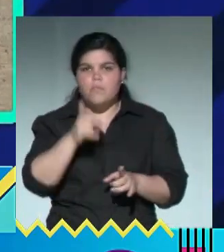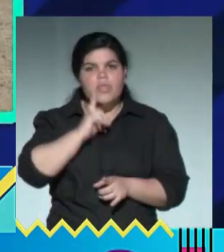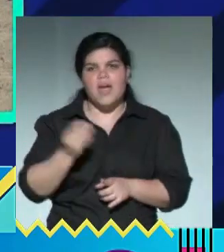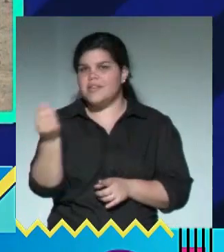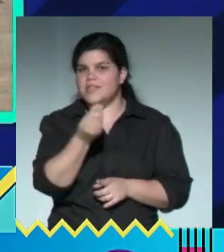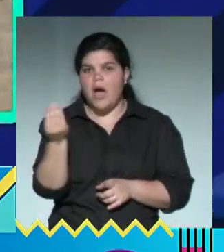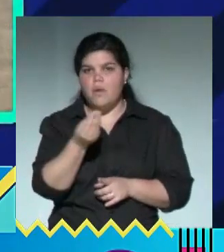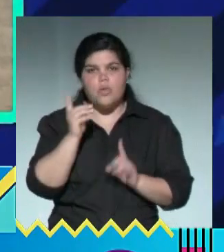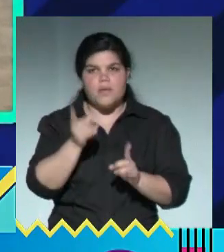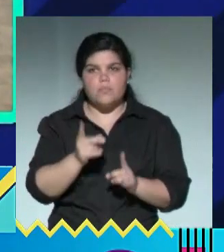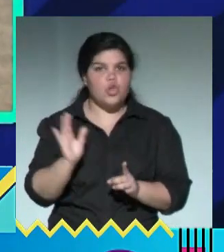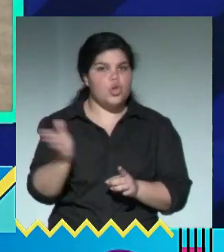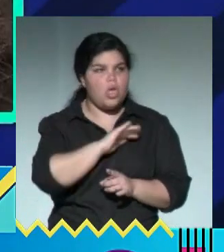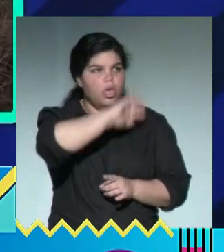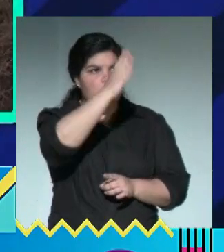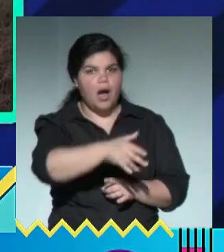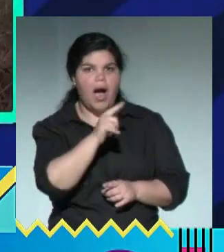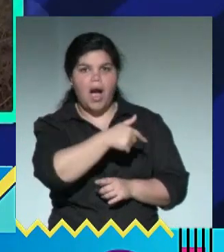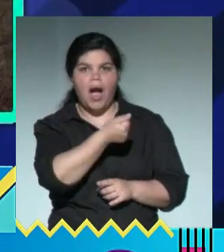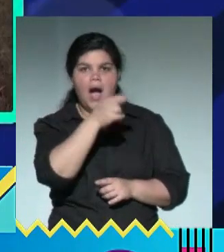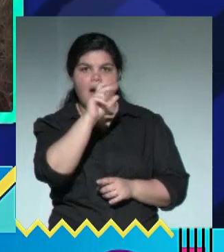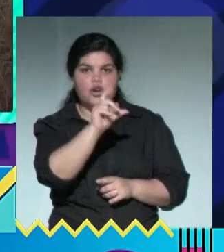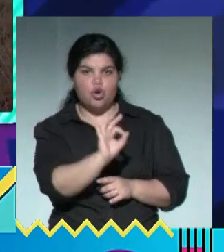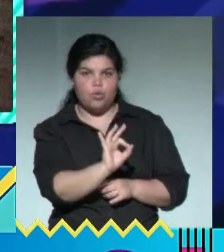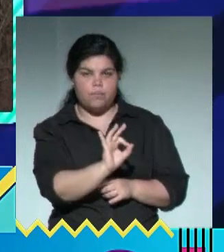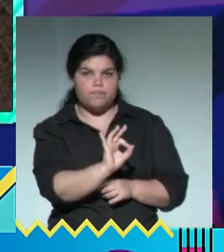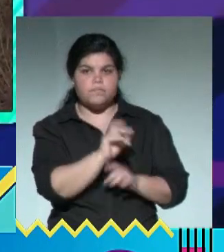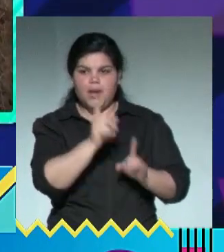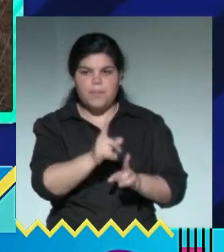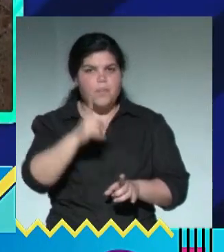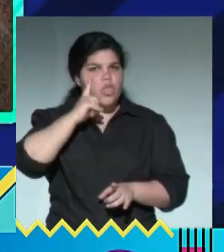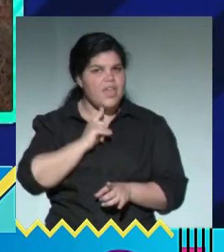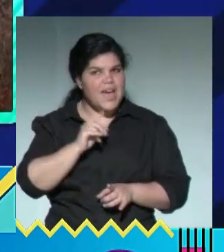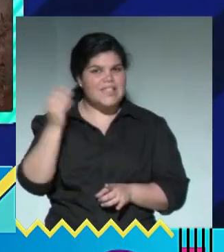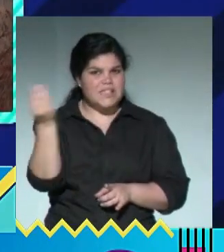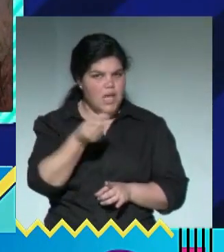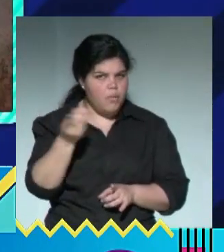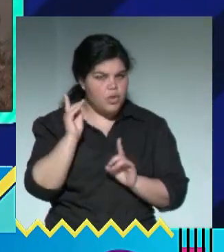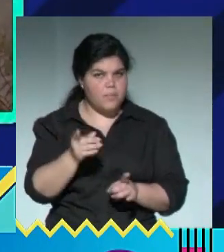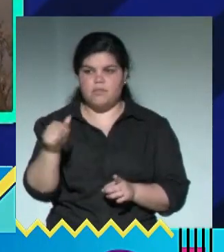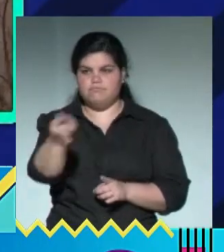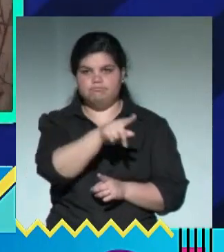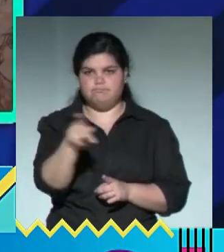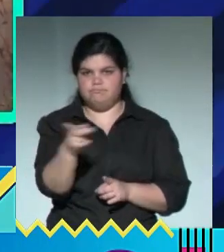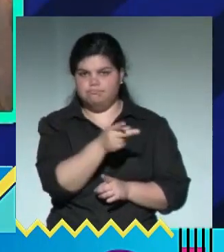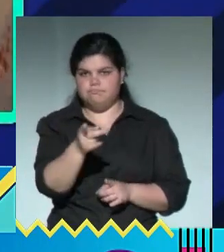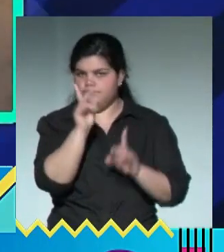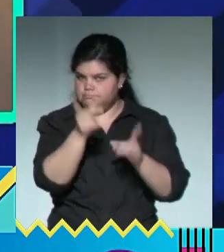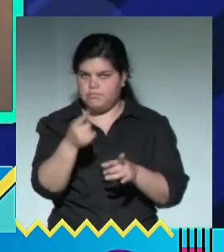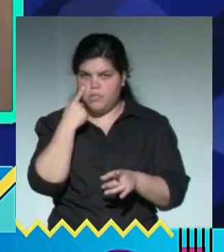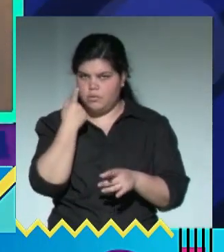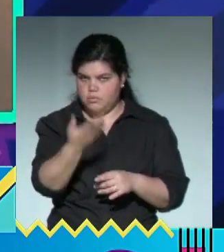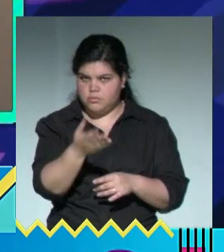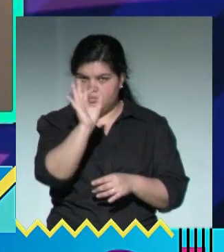es que todos estábamos mirando al Cerro Arco, pero el mismo día sábado, en varios lugares, y ellos seguramente lo conozcan los casos,